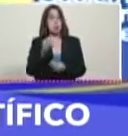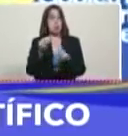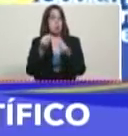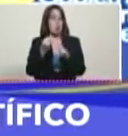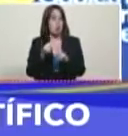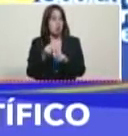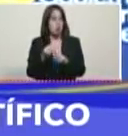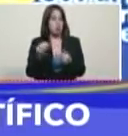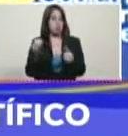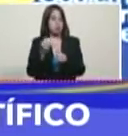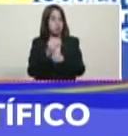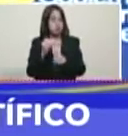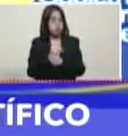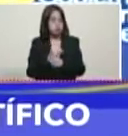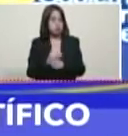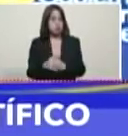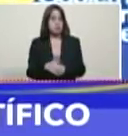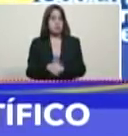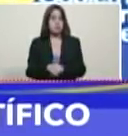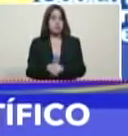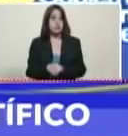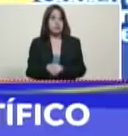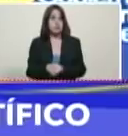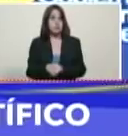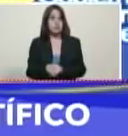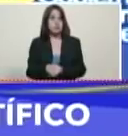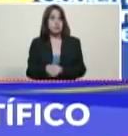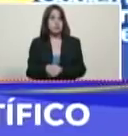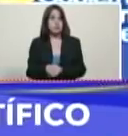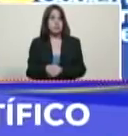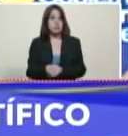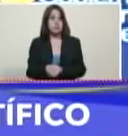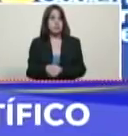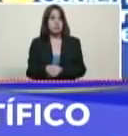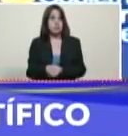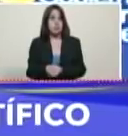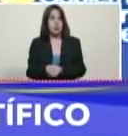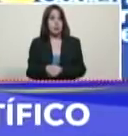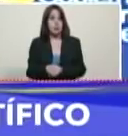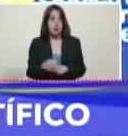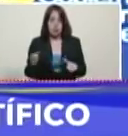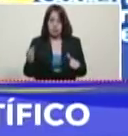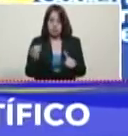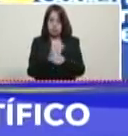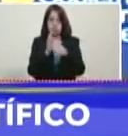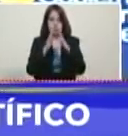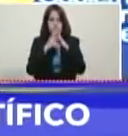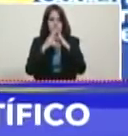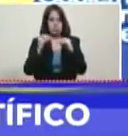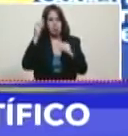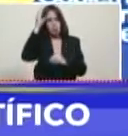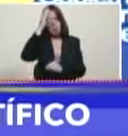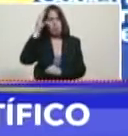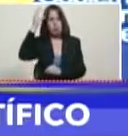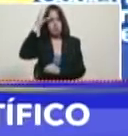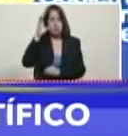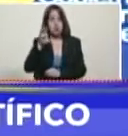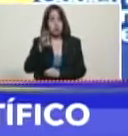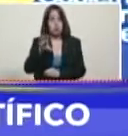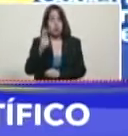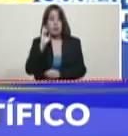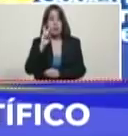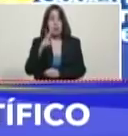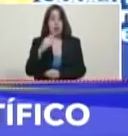global, que articula, que logra que todo el conocimiento del país se ponga al servicio de